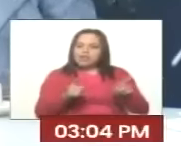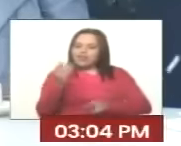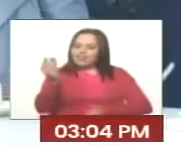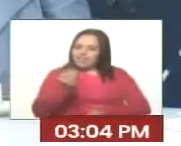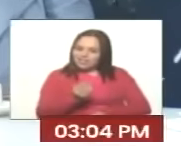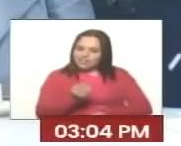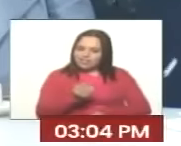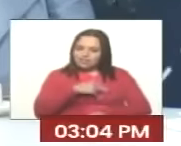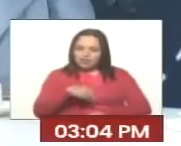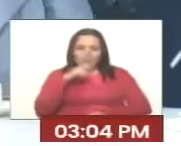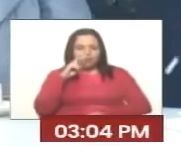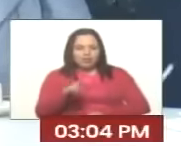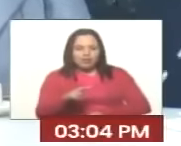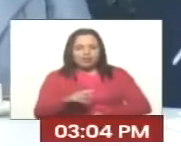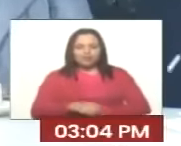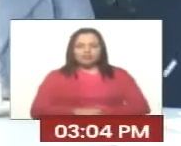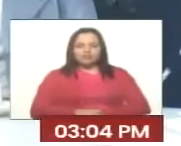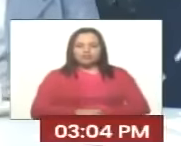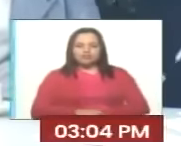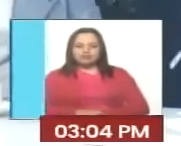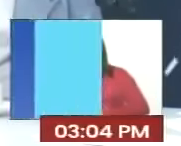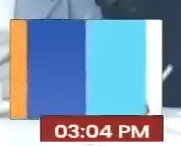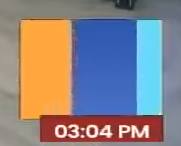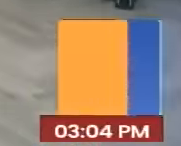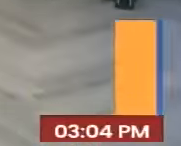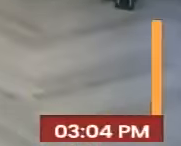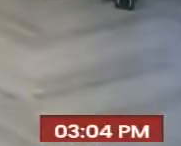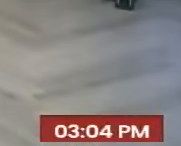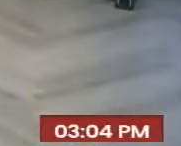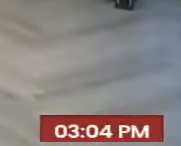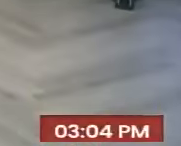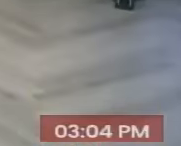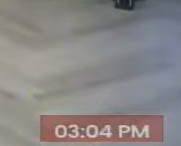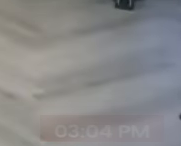lo vimos con el tema de Canserbero, ya venimos. Ya venimos.